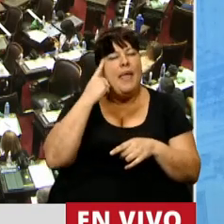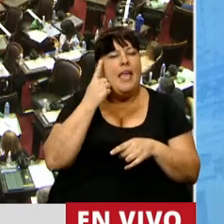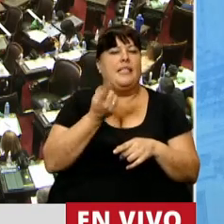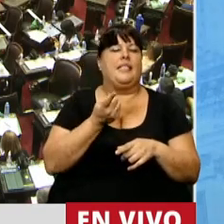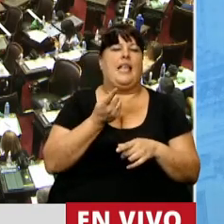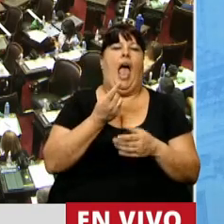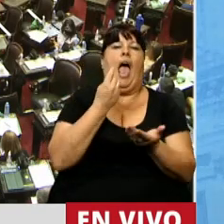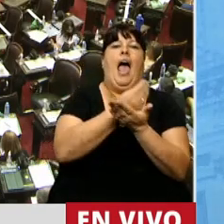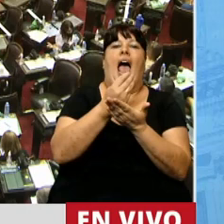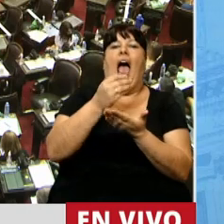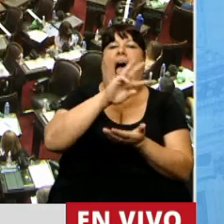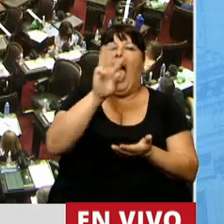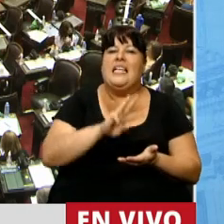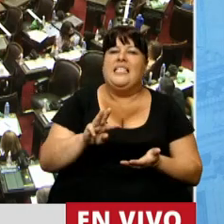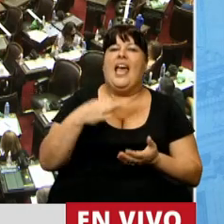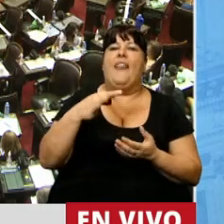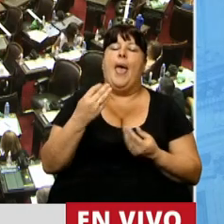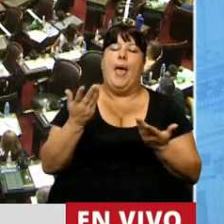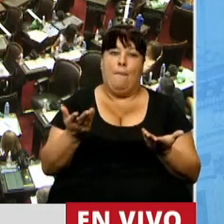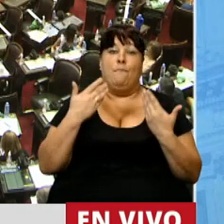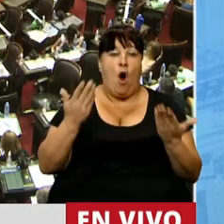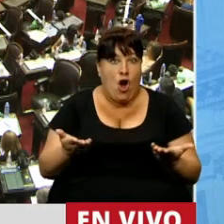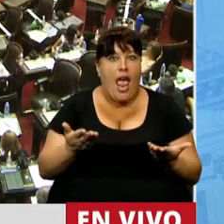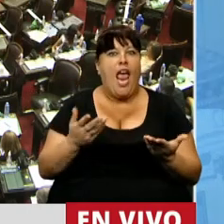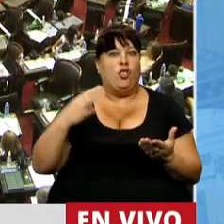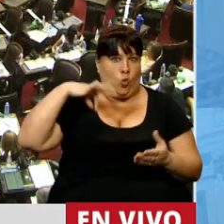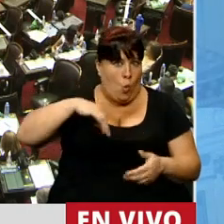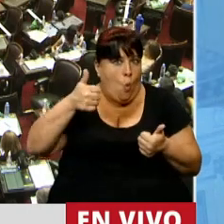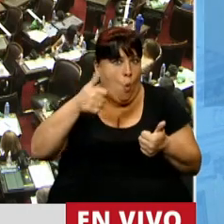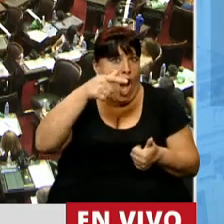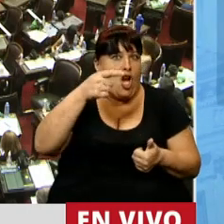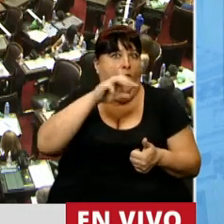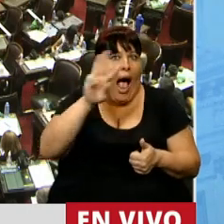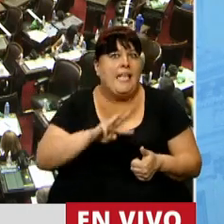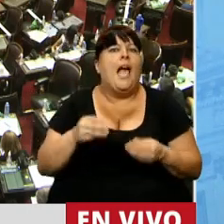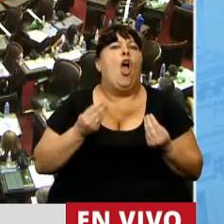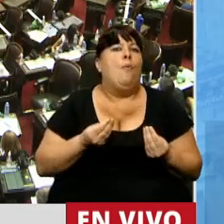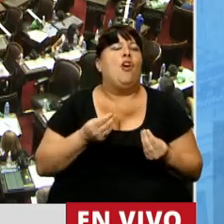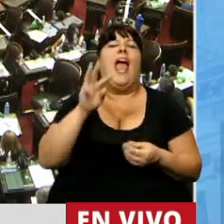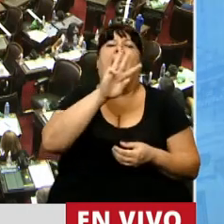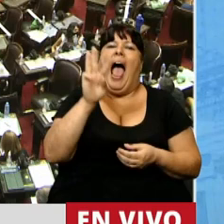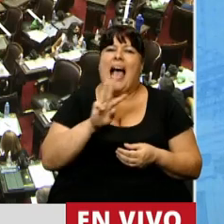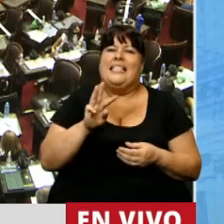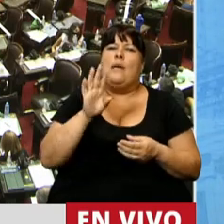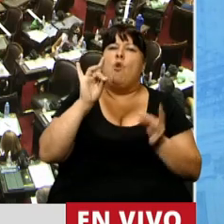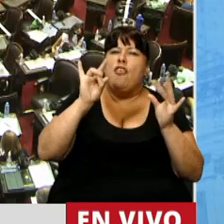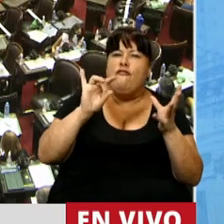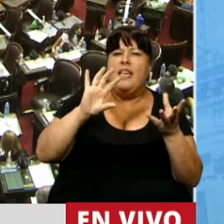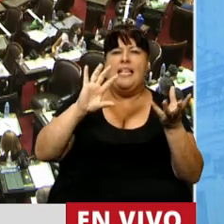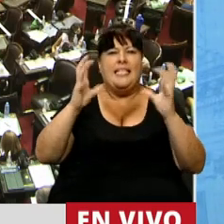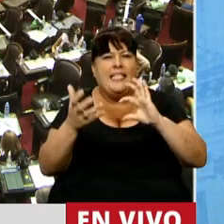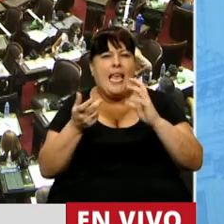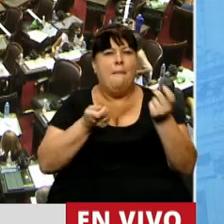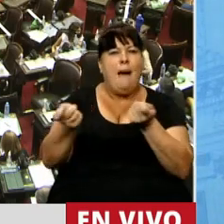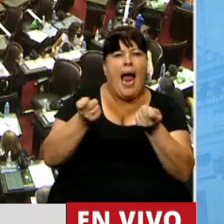que los puestos de ANSES tienen que ser para gerir, por eso es que están tan bien remunerados, porque el ANSES es muy compleja toda